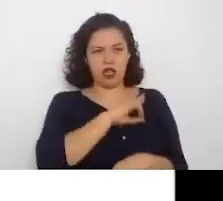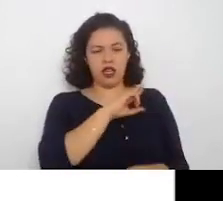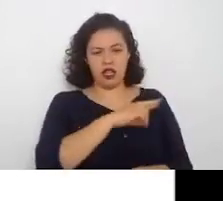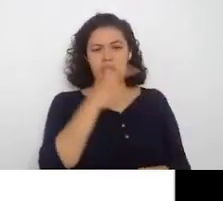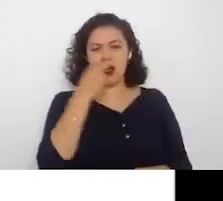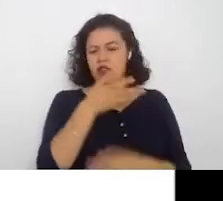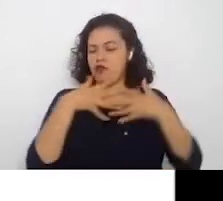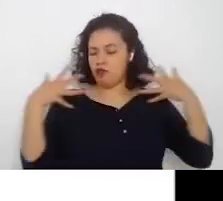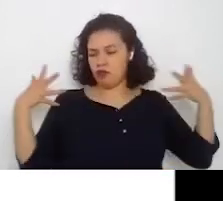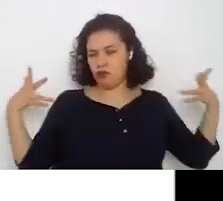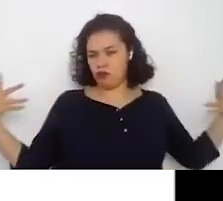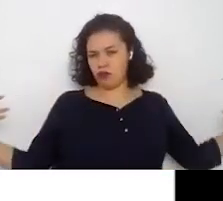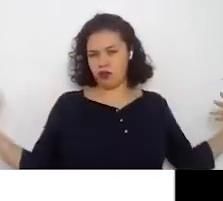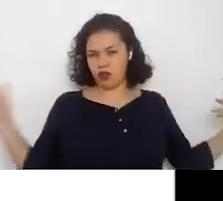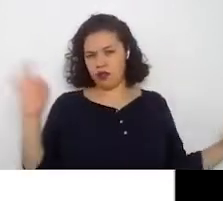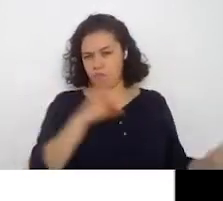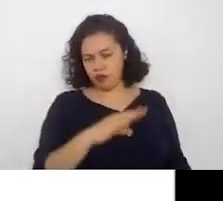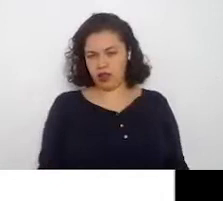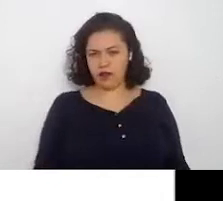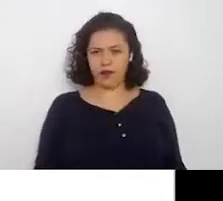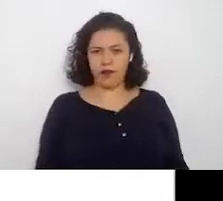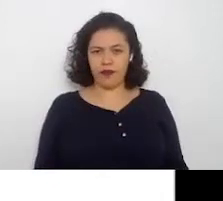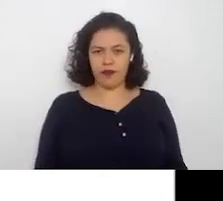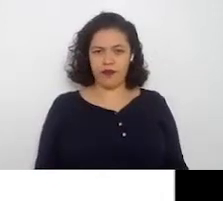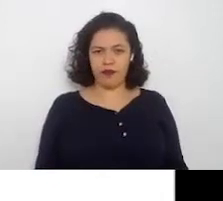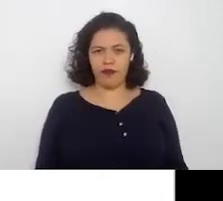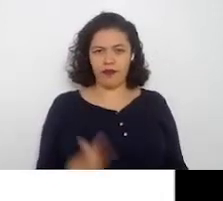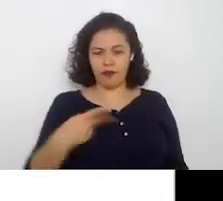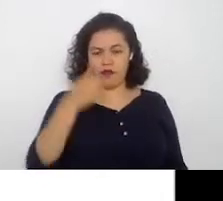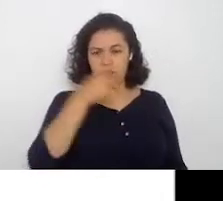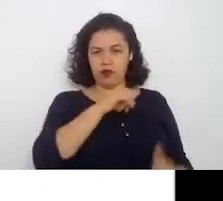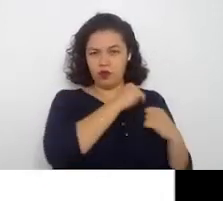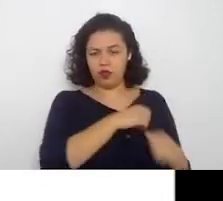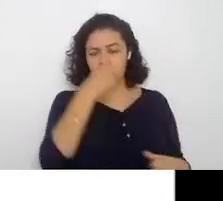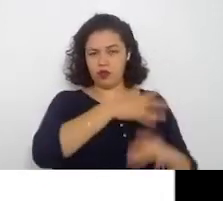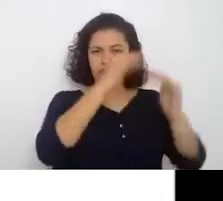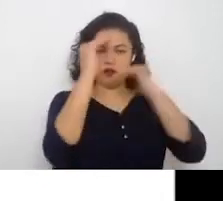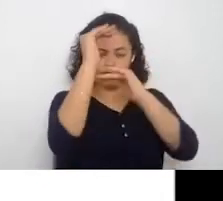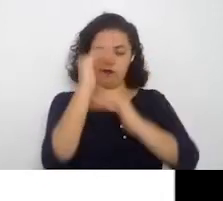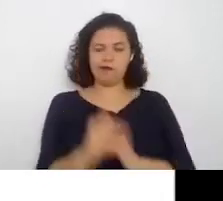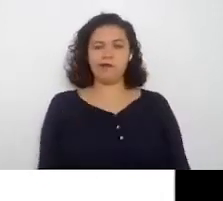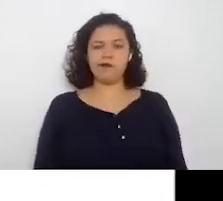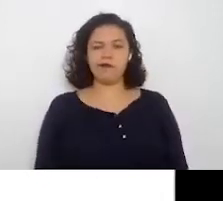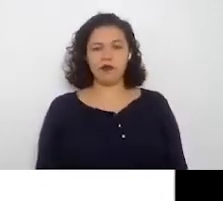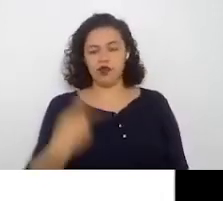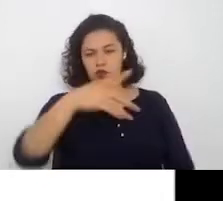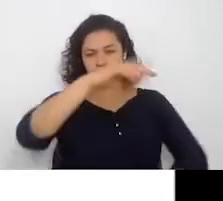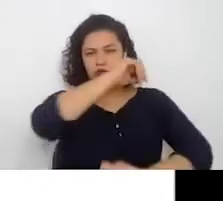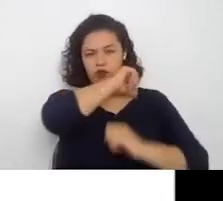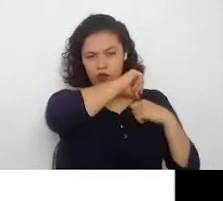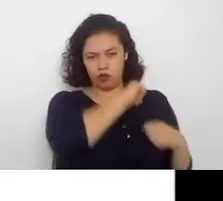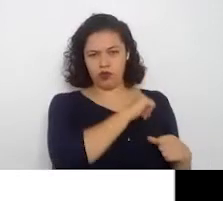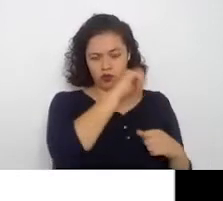muy amplio su objeto social, pero su autorización está limitada. Su autorización no está igual de